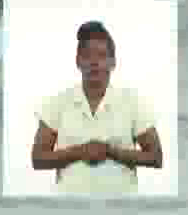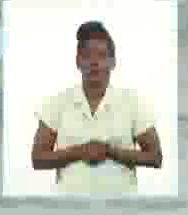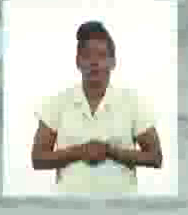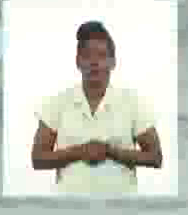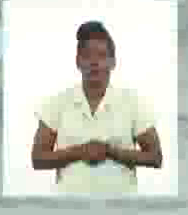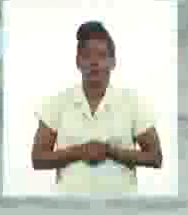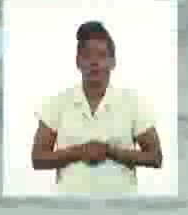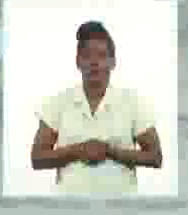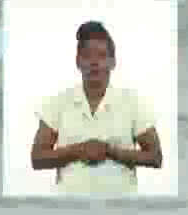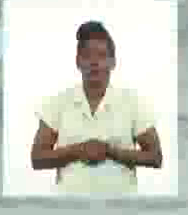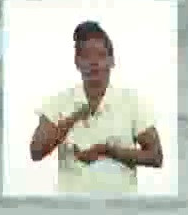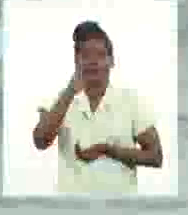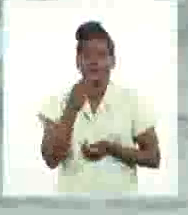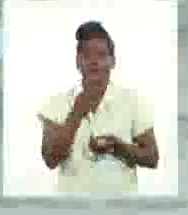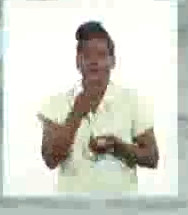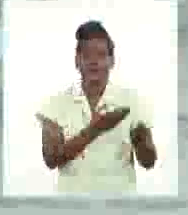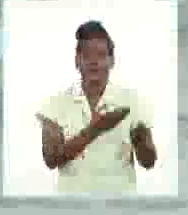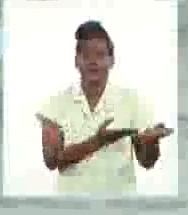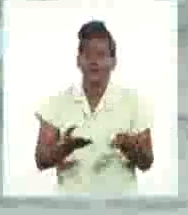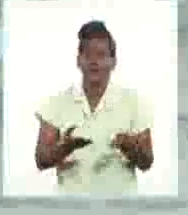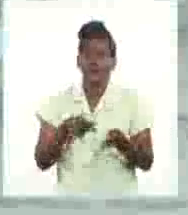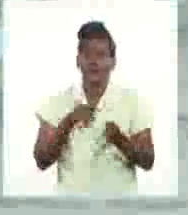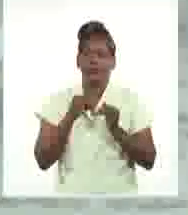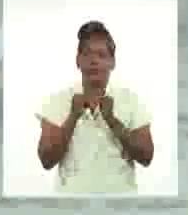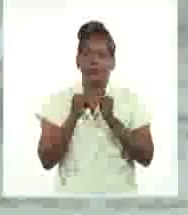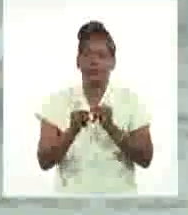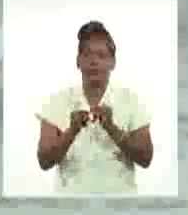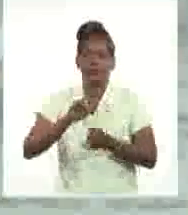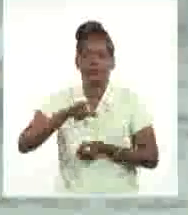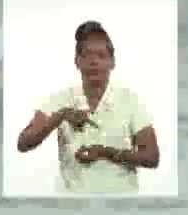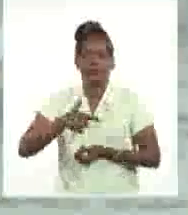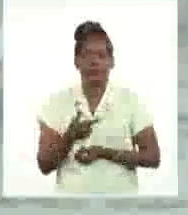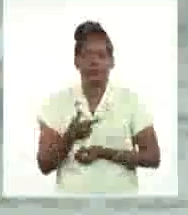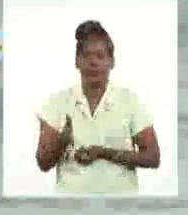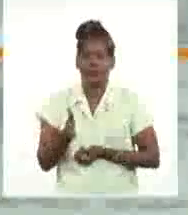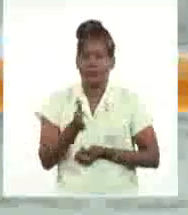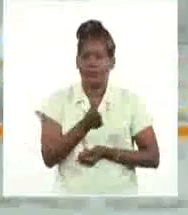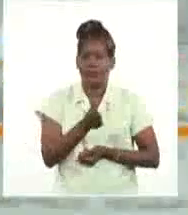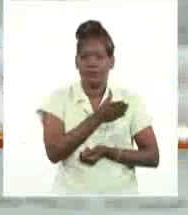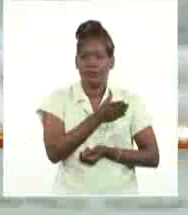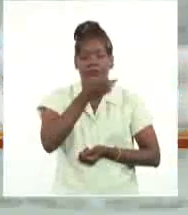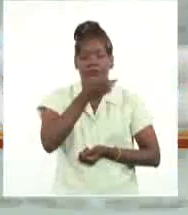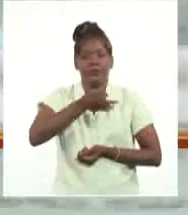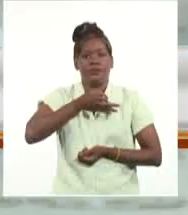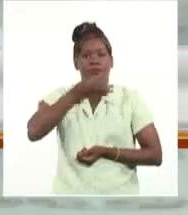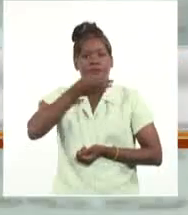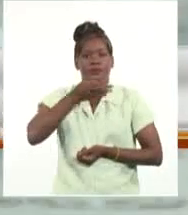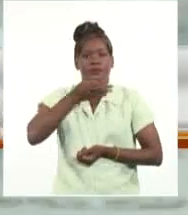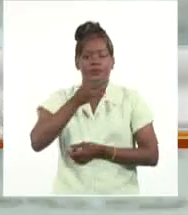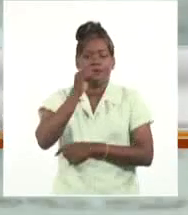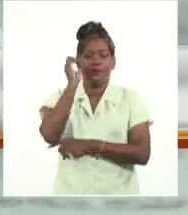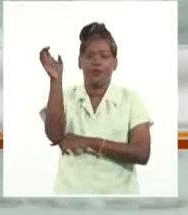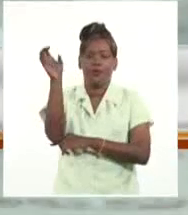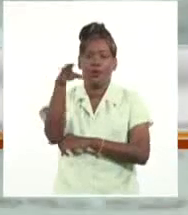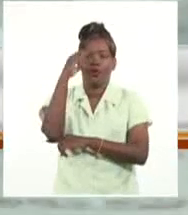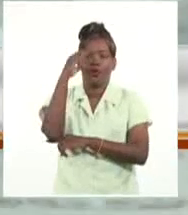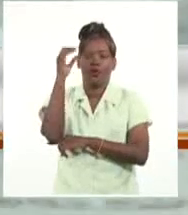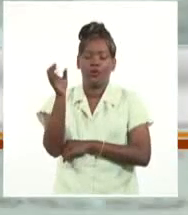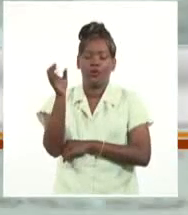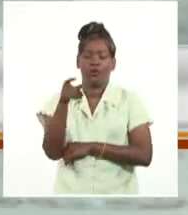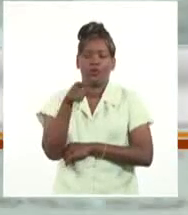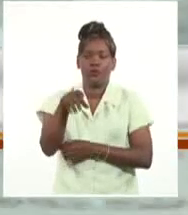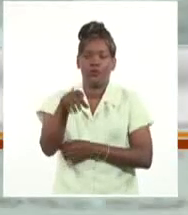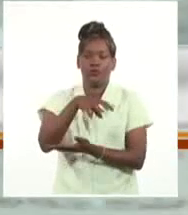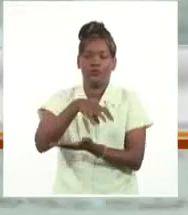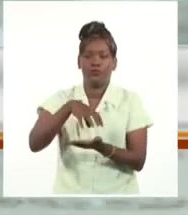Saludos, bienvenidos a este tiempo de actualidad cultural que, como en días anteriores, transmitimos desde la Fortaleza San Carlos de la Cabaña a